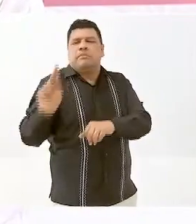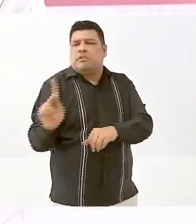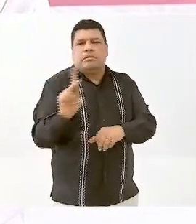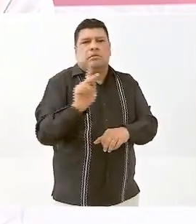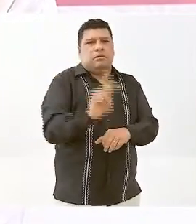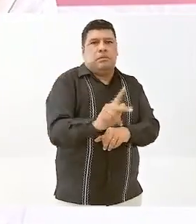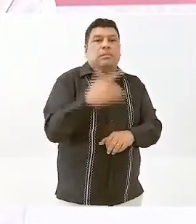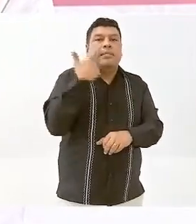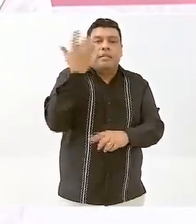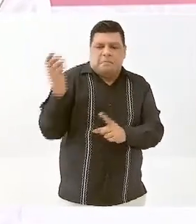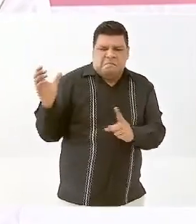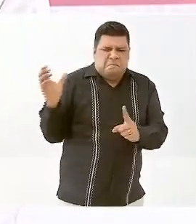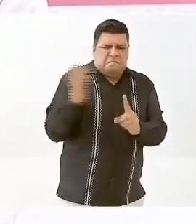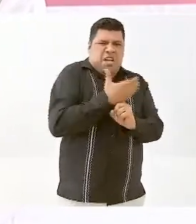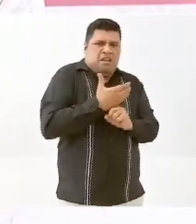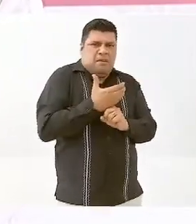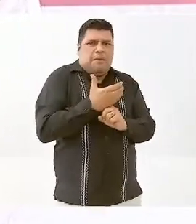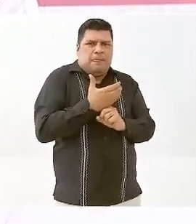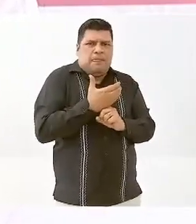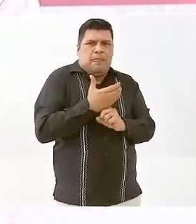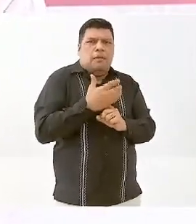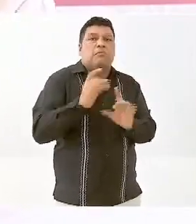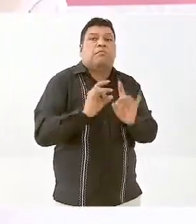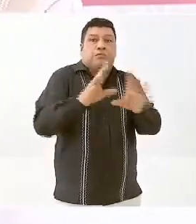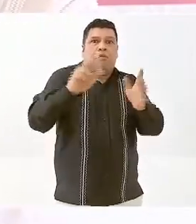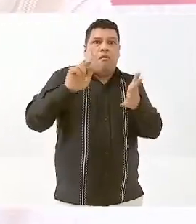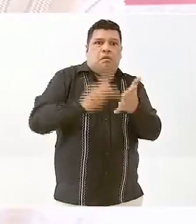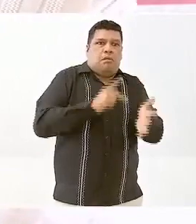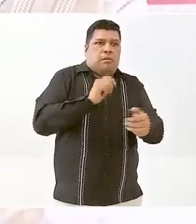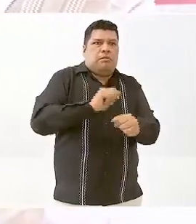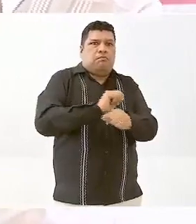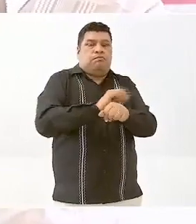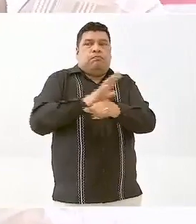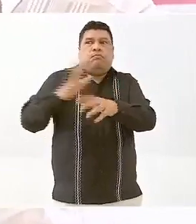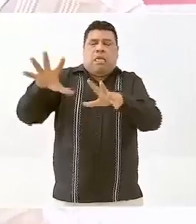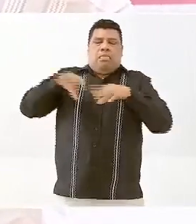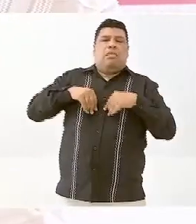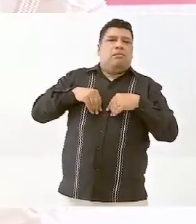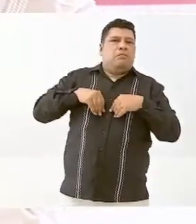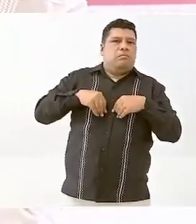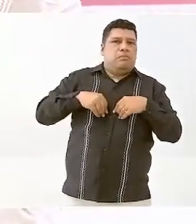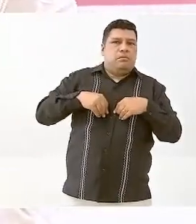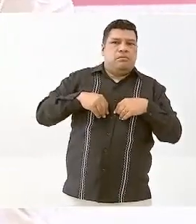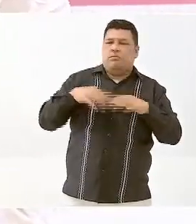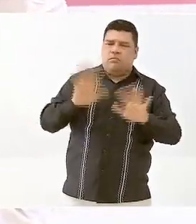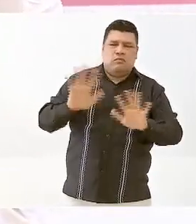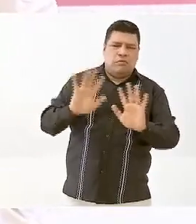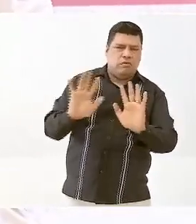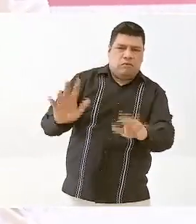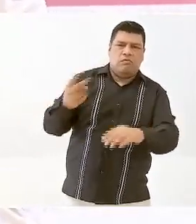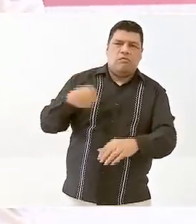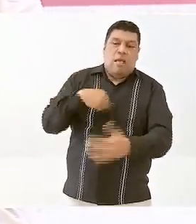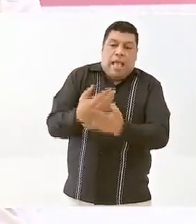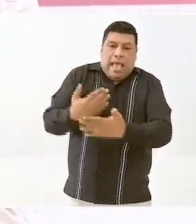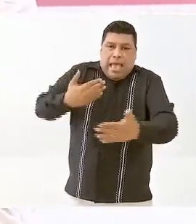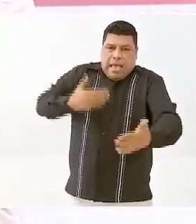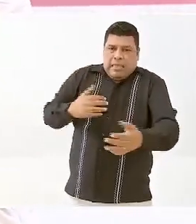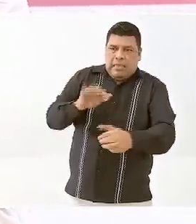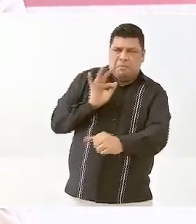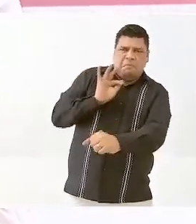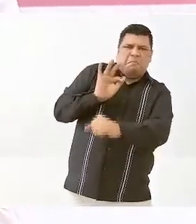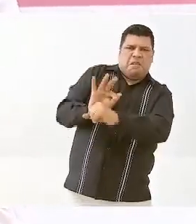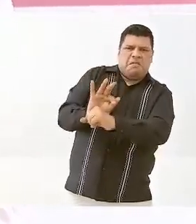para protegernos por si viene de nuevo otro rebrote, el tercero. Tenemos